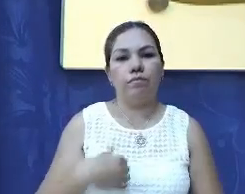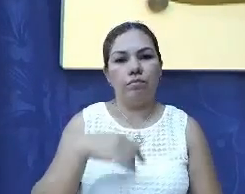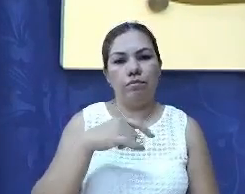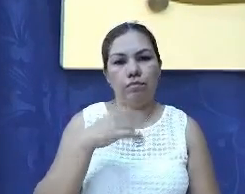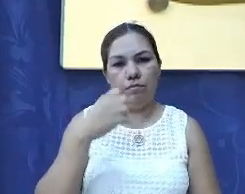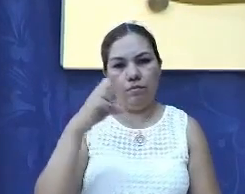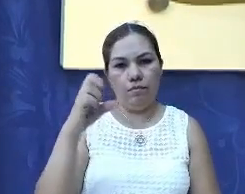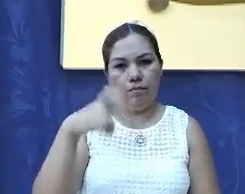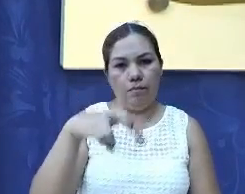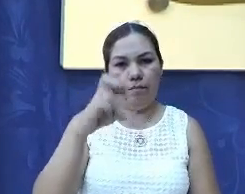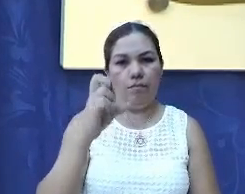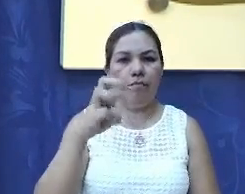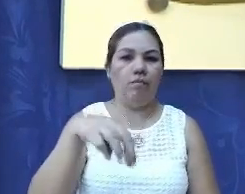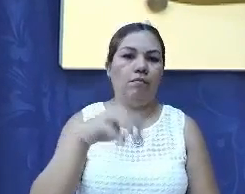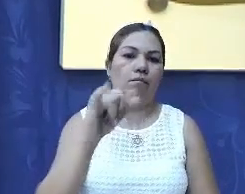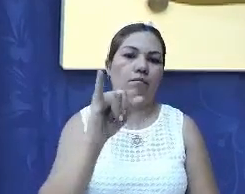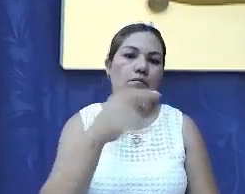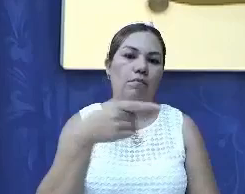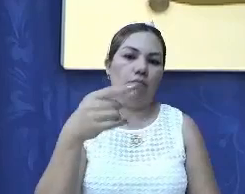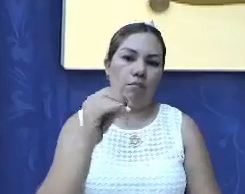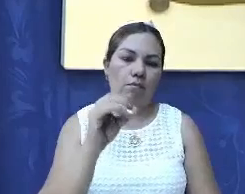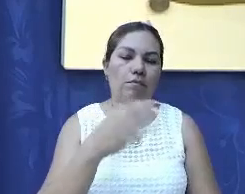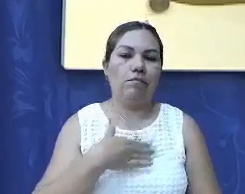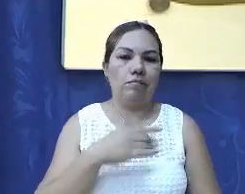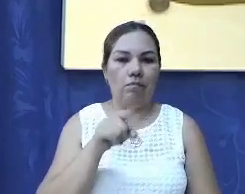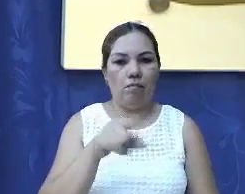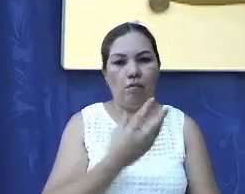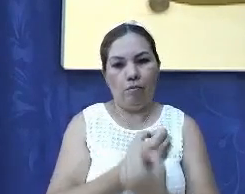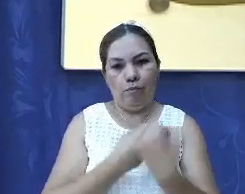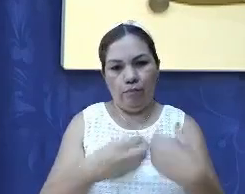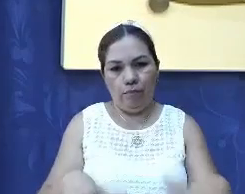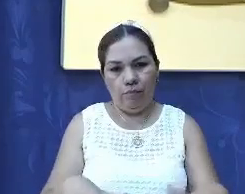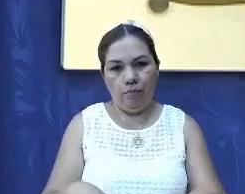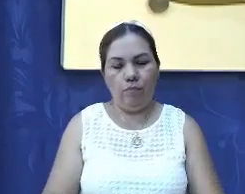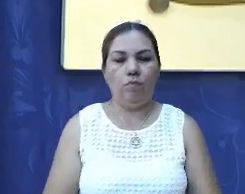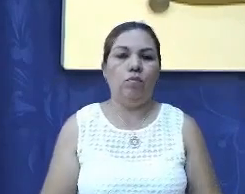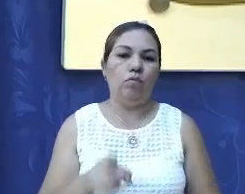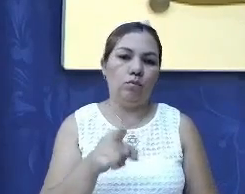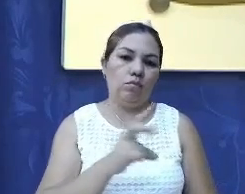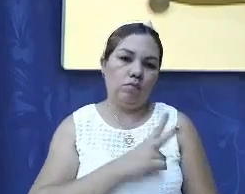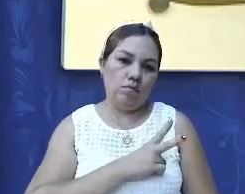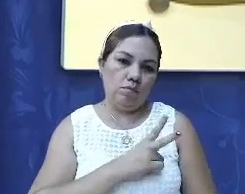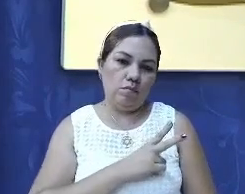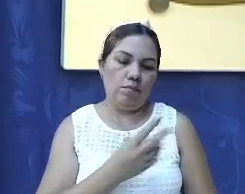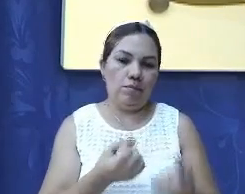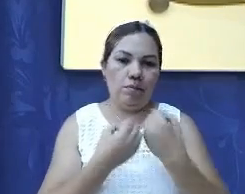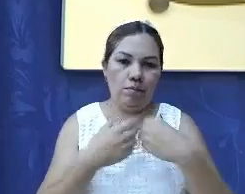siniestra quitarte de carrera, destruirte, destruir tu vida cristiana.